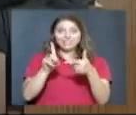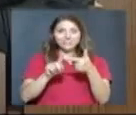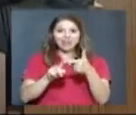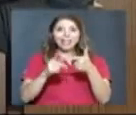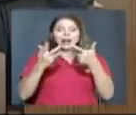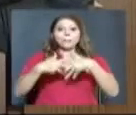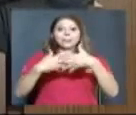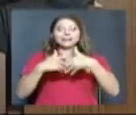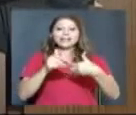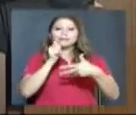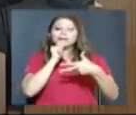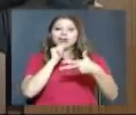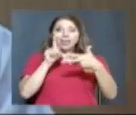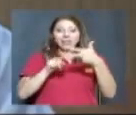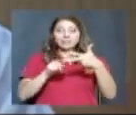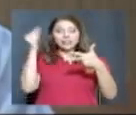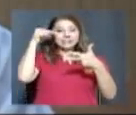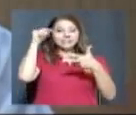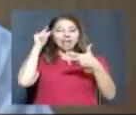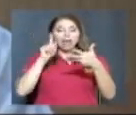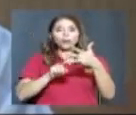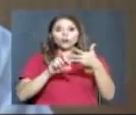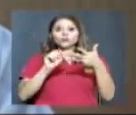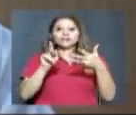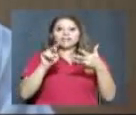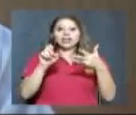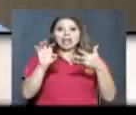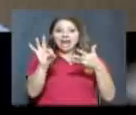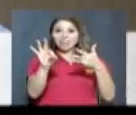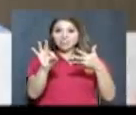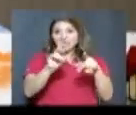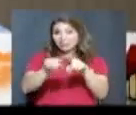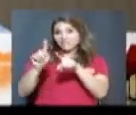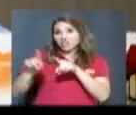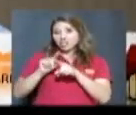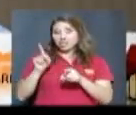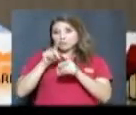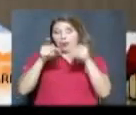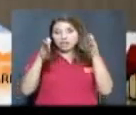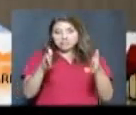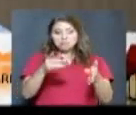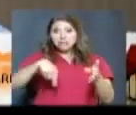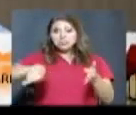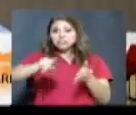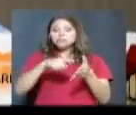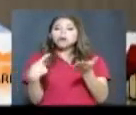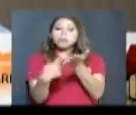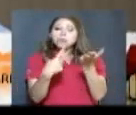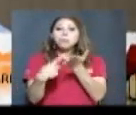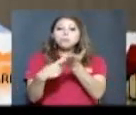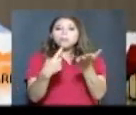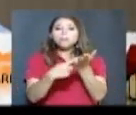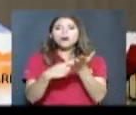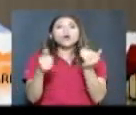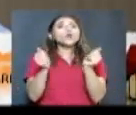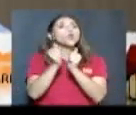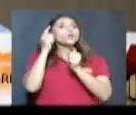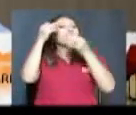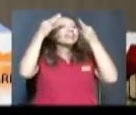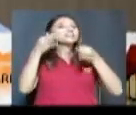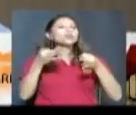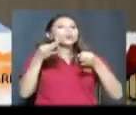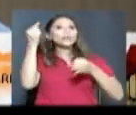del Estado, del SINAR, de diferentes sectores, bueno, han participado A partir de una decisión del gobierno de Óscar Arias, empezó